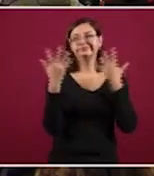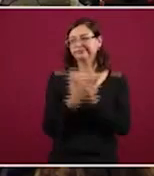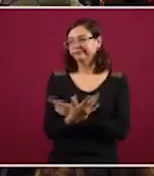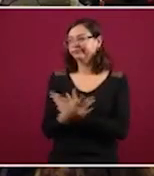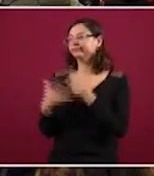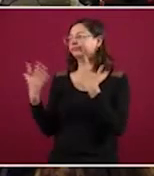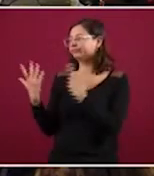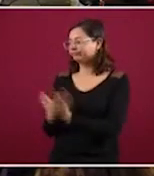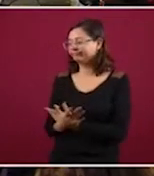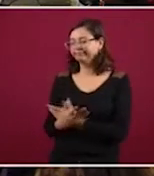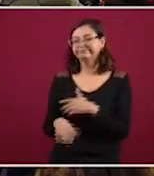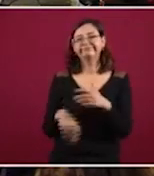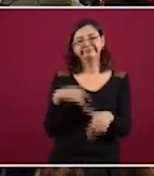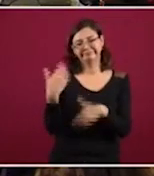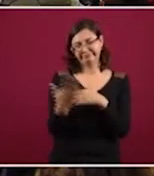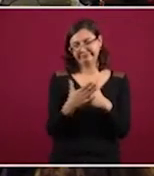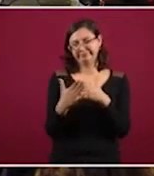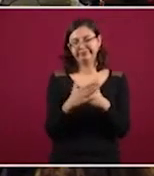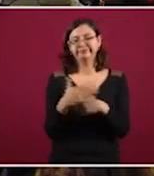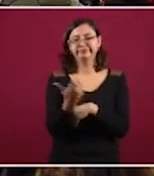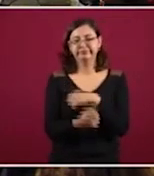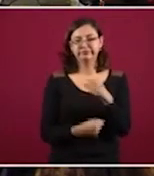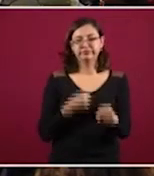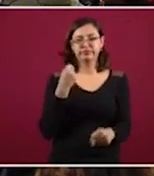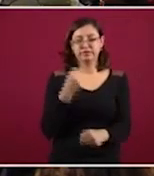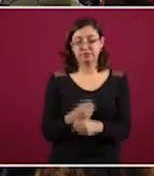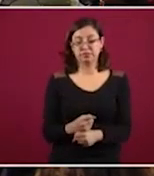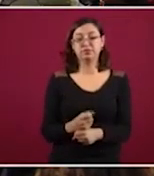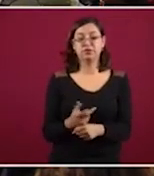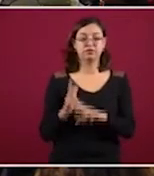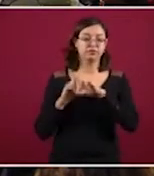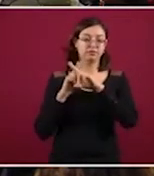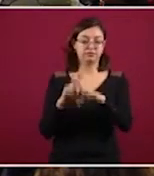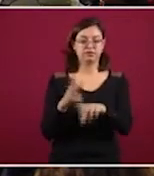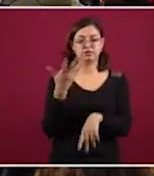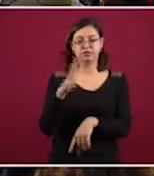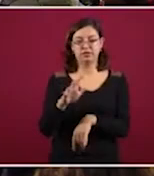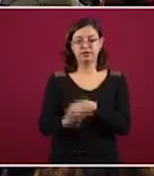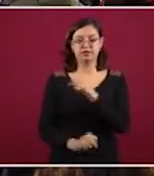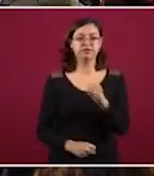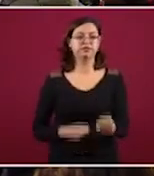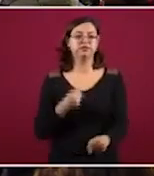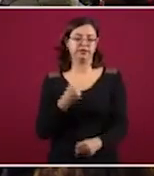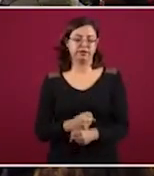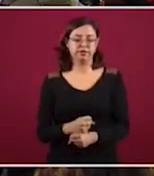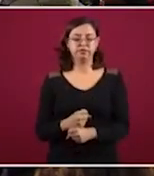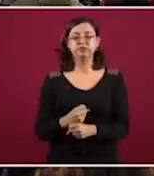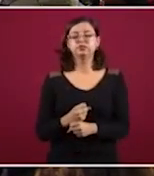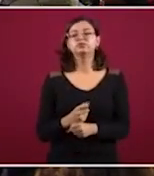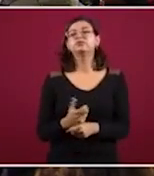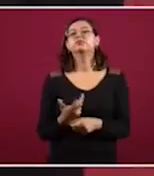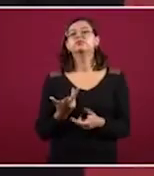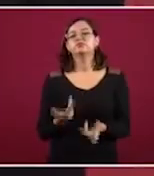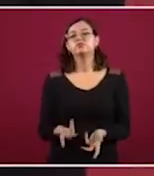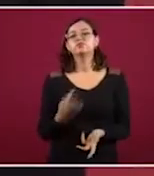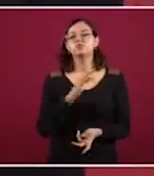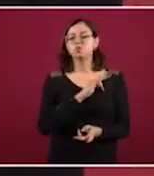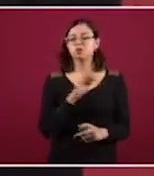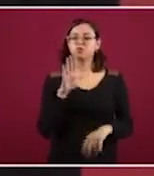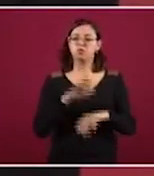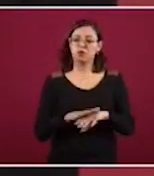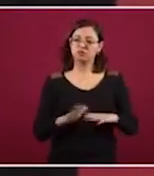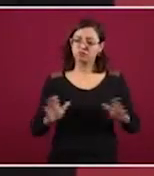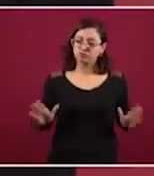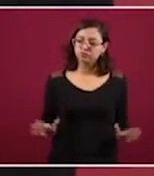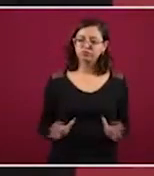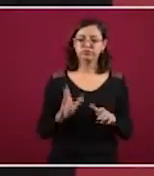el próximo año en el que cumple una década el buen fin hacia el décimo aniversario poderle imprimir